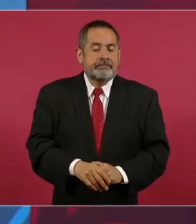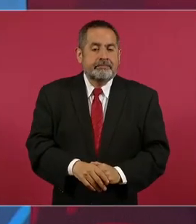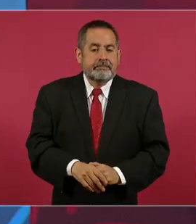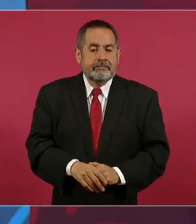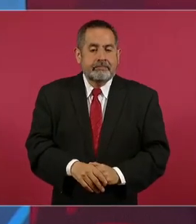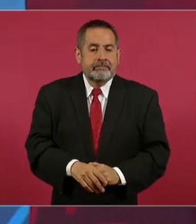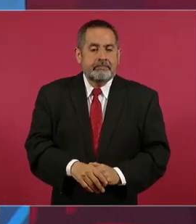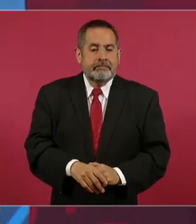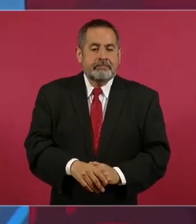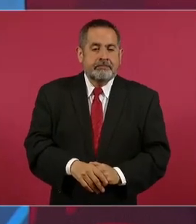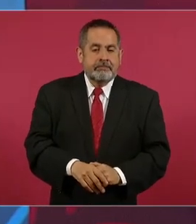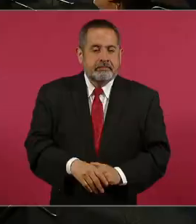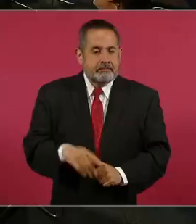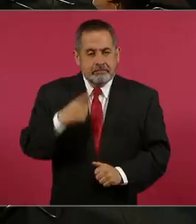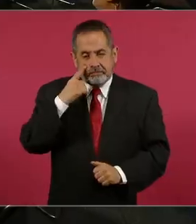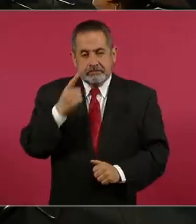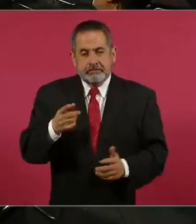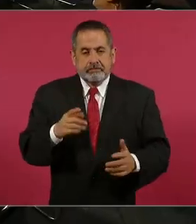Y fíjense,